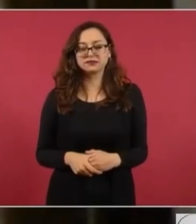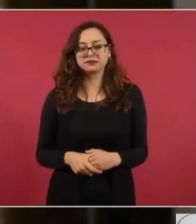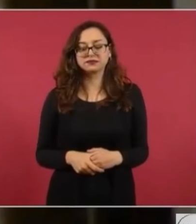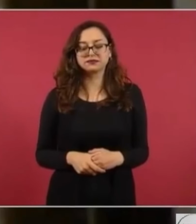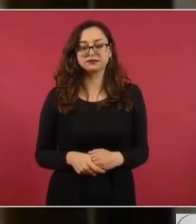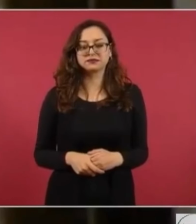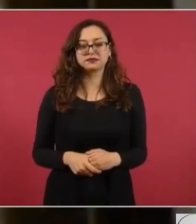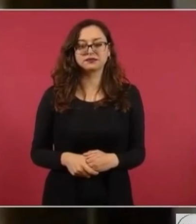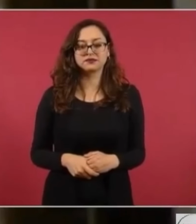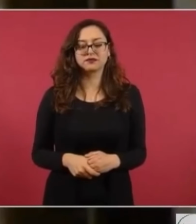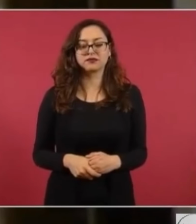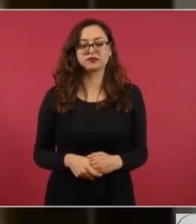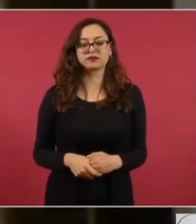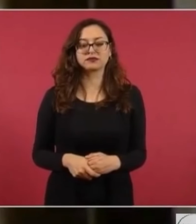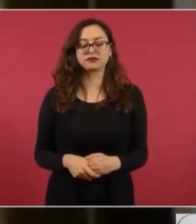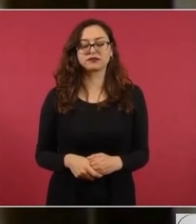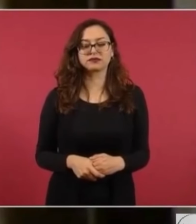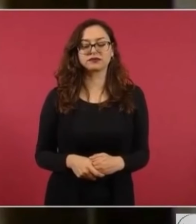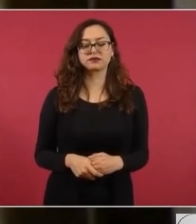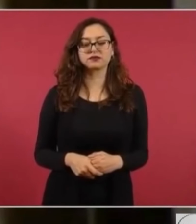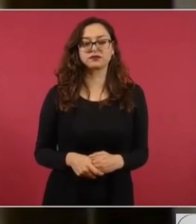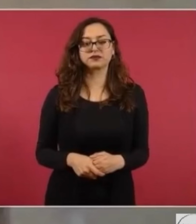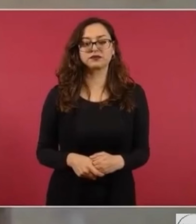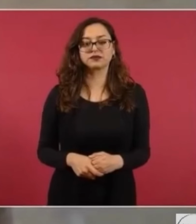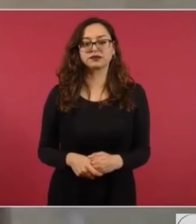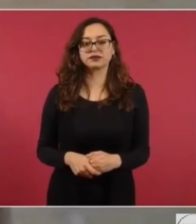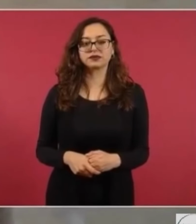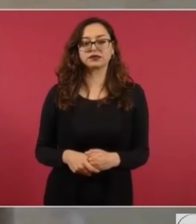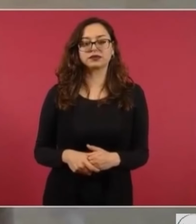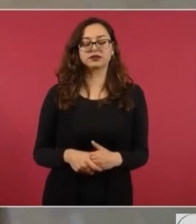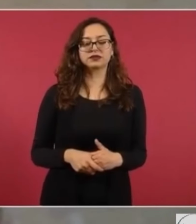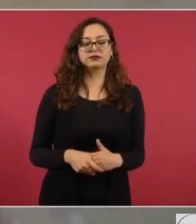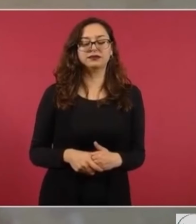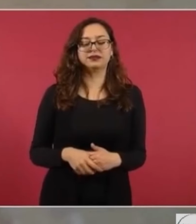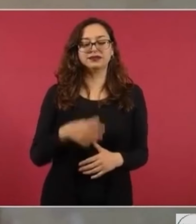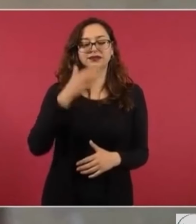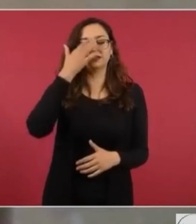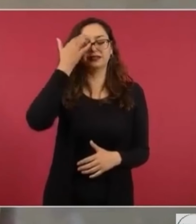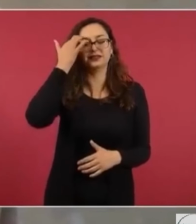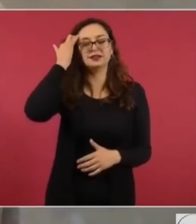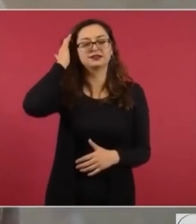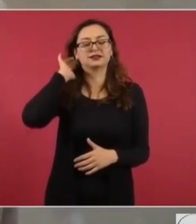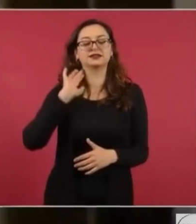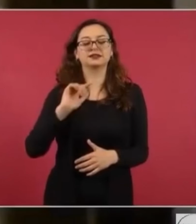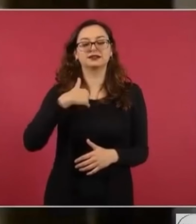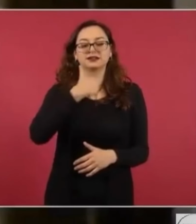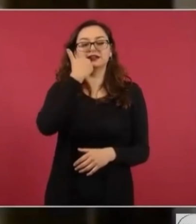Y aquí quisiera yo hacer un pequeño paréntesis, pero que me parece pertinente,